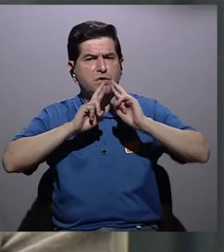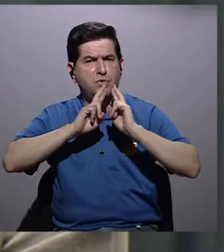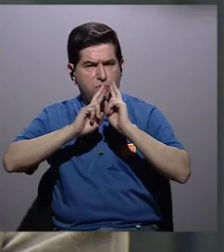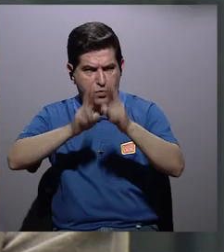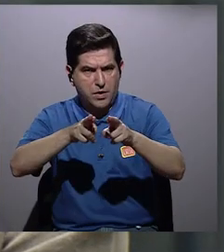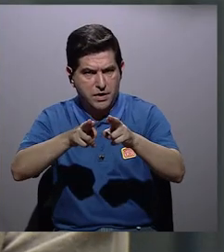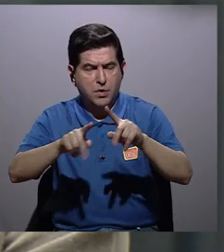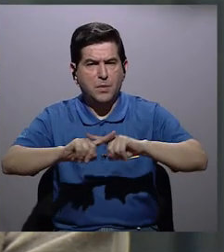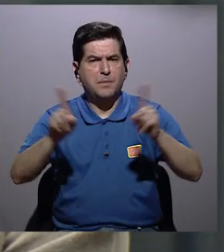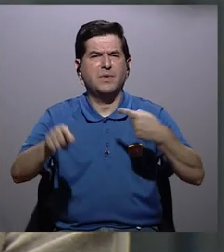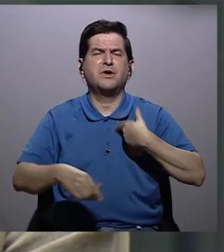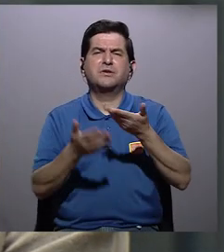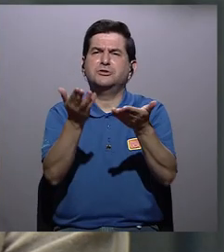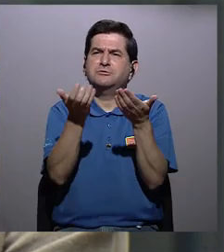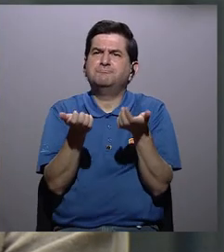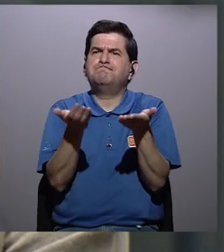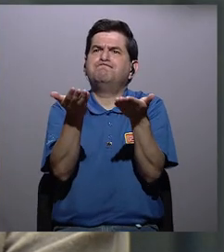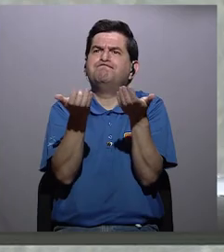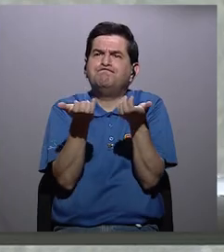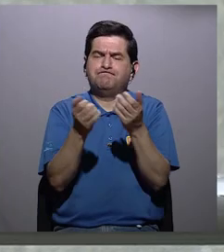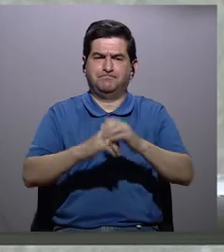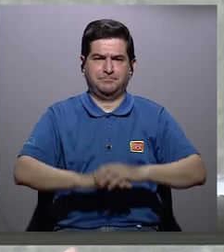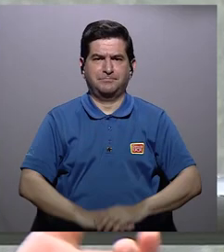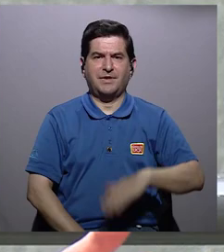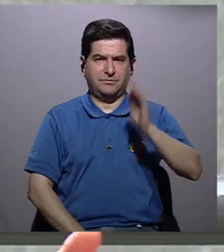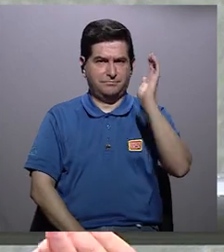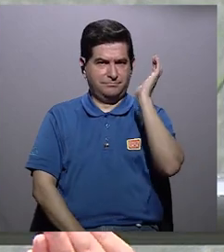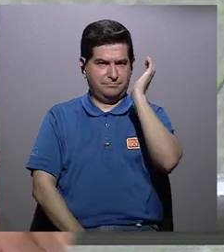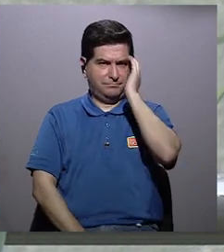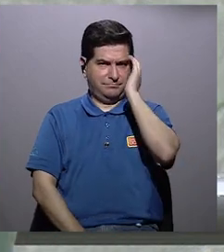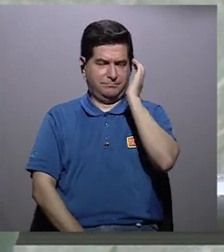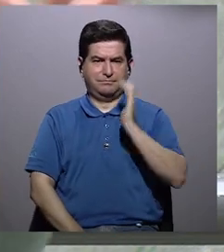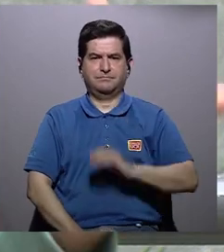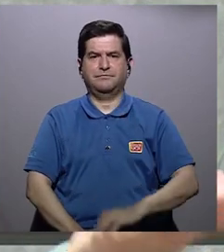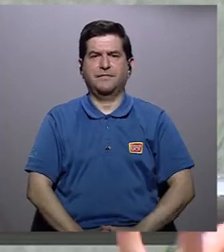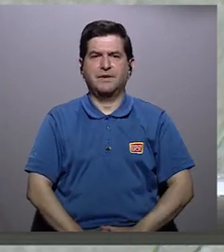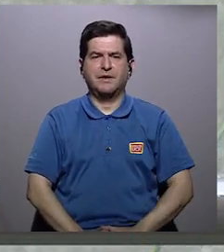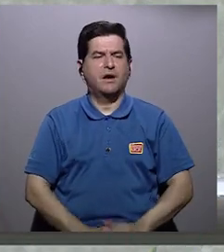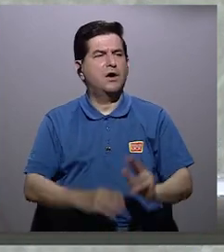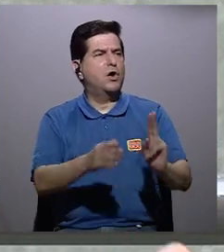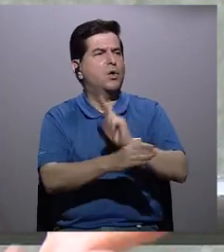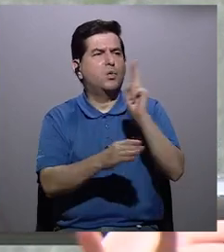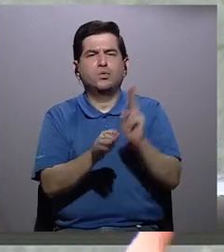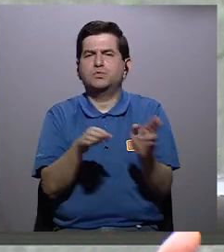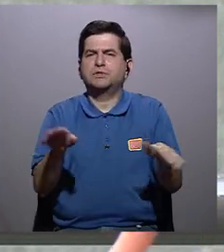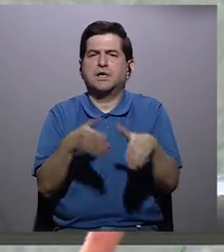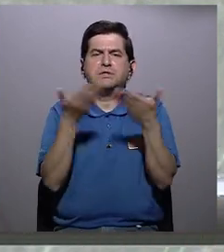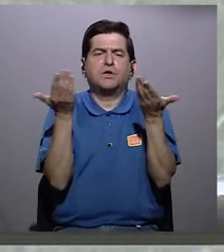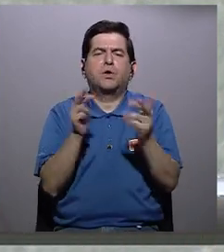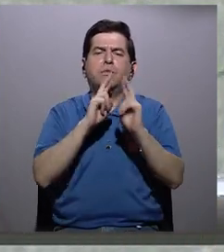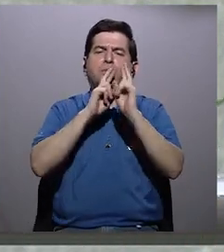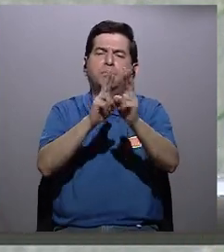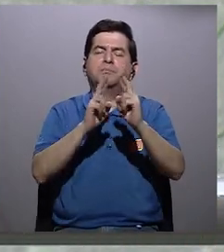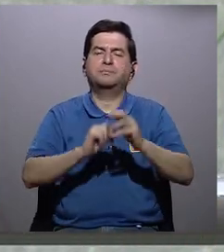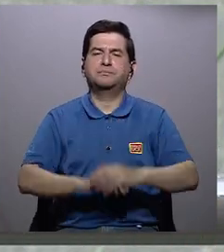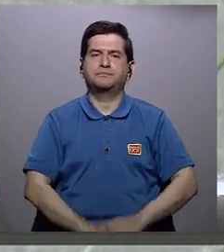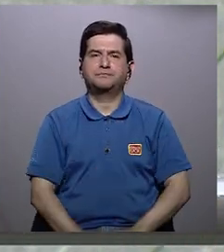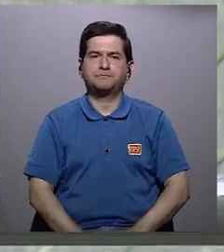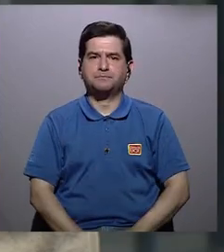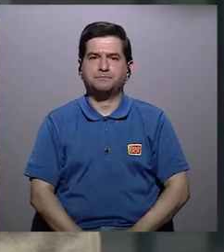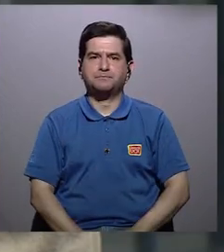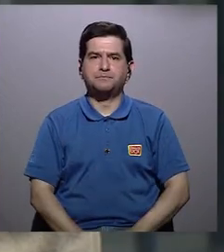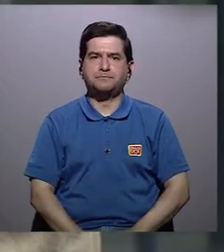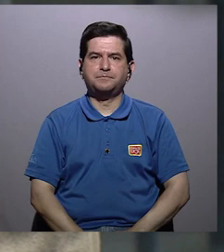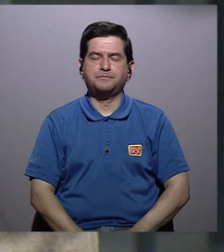más adelante, pero sí me gustaría saber cómo podrían utilizarse estos